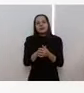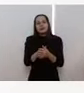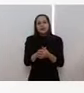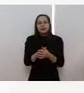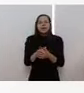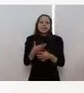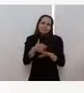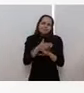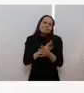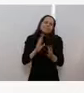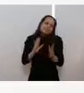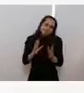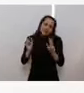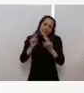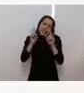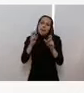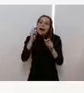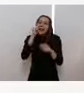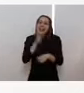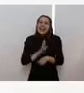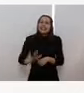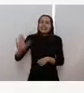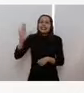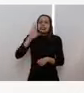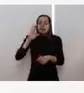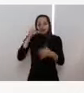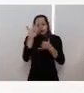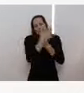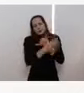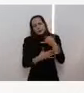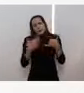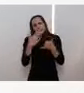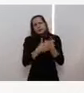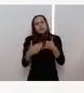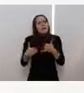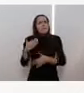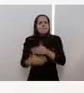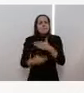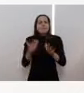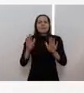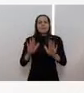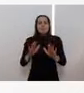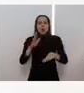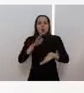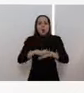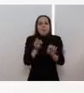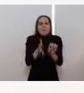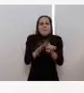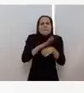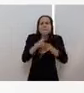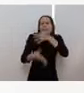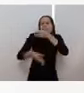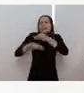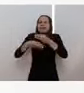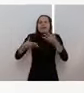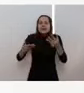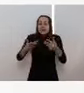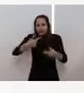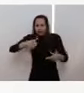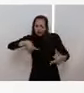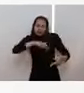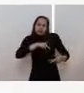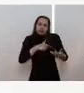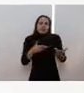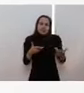limitada a nivel nacional para este tipo de procedimientos debido a la pandemia sin embargo mantenemos mantuvimos nuestros